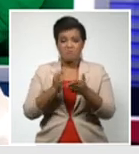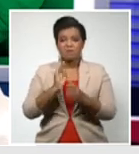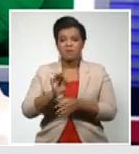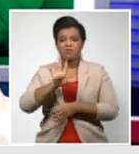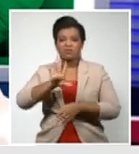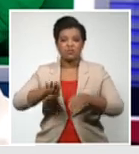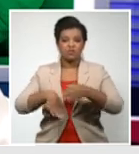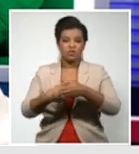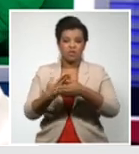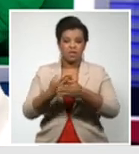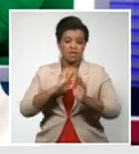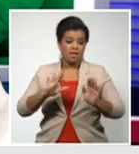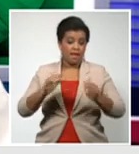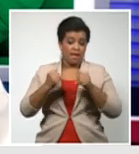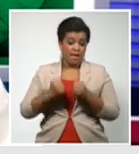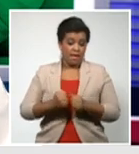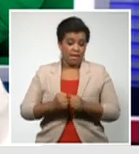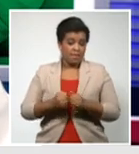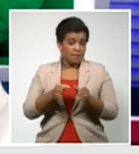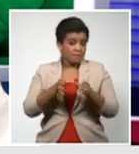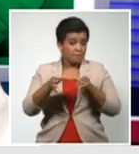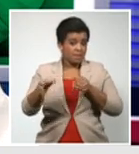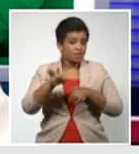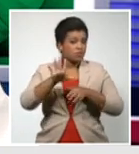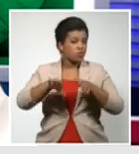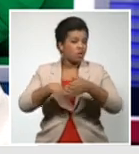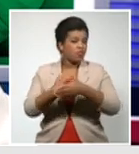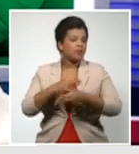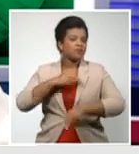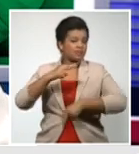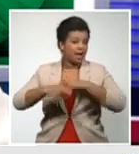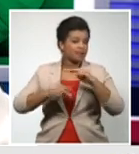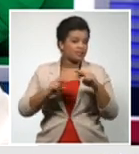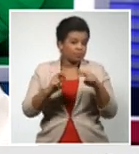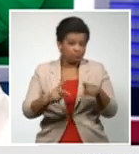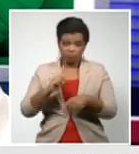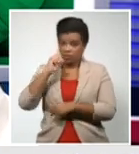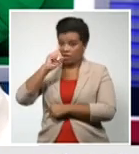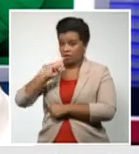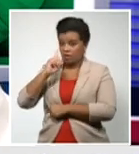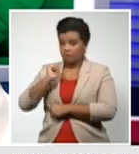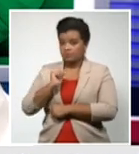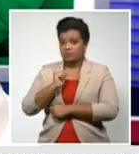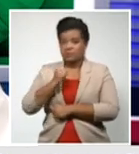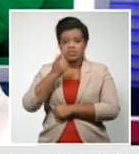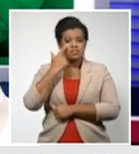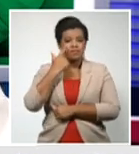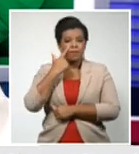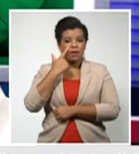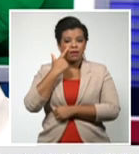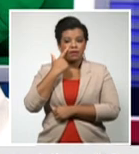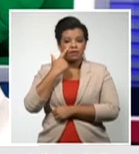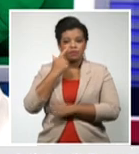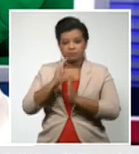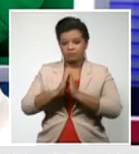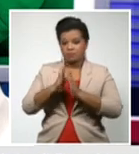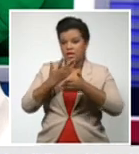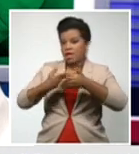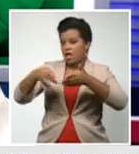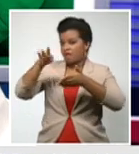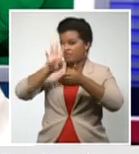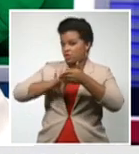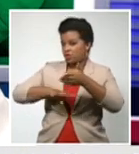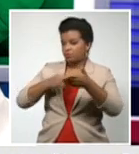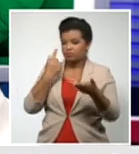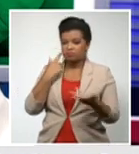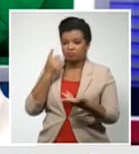día de haber arribado a nuestro país. En el gráfico pudiéramos ver que además